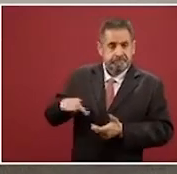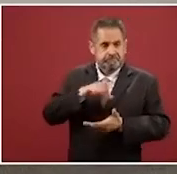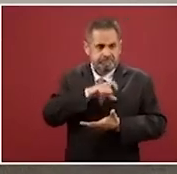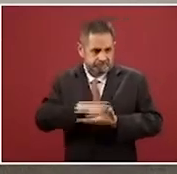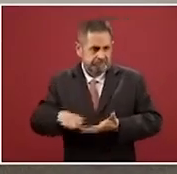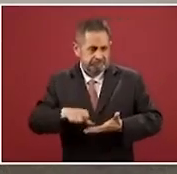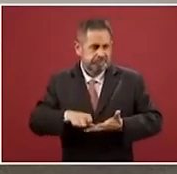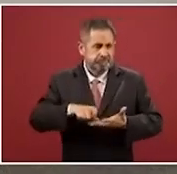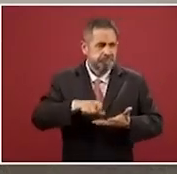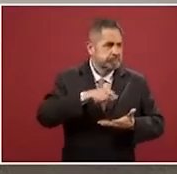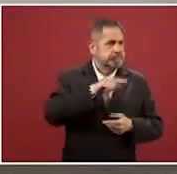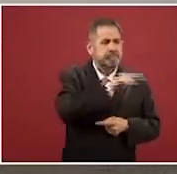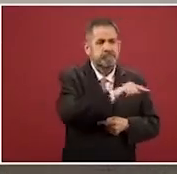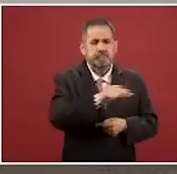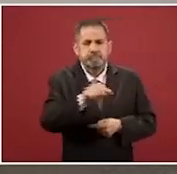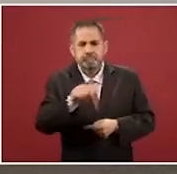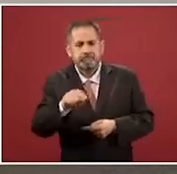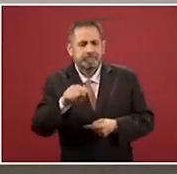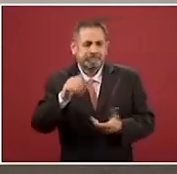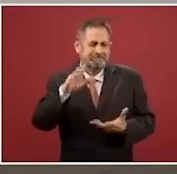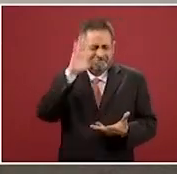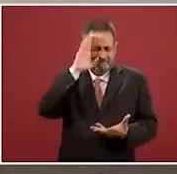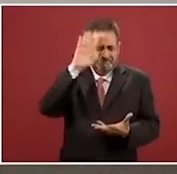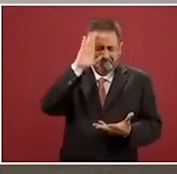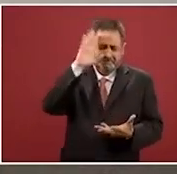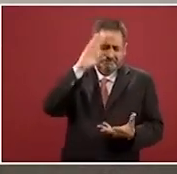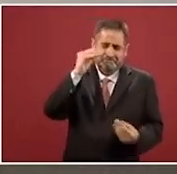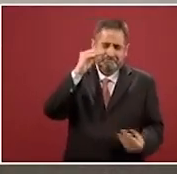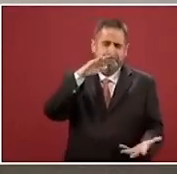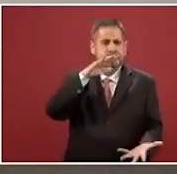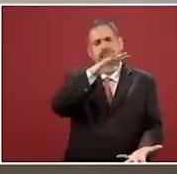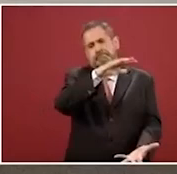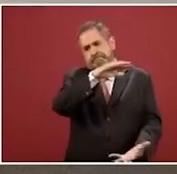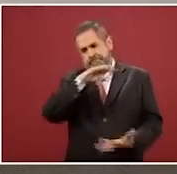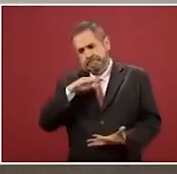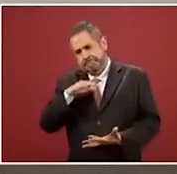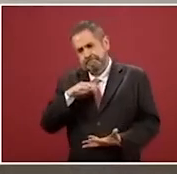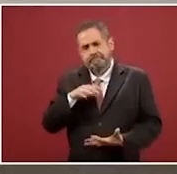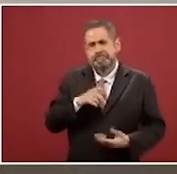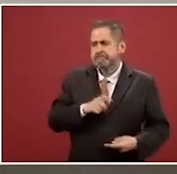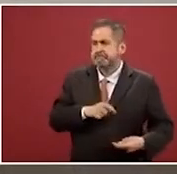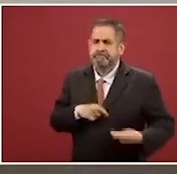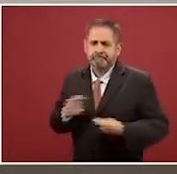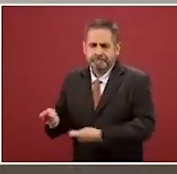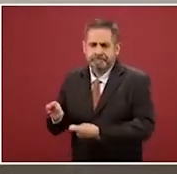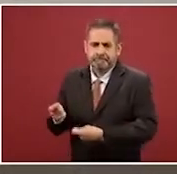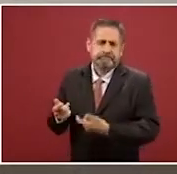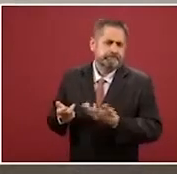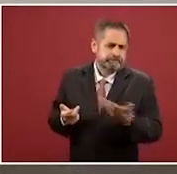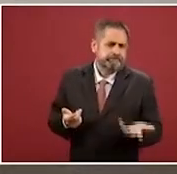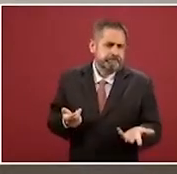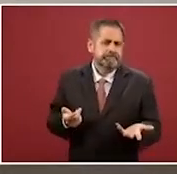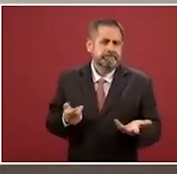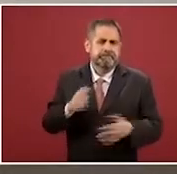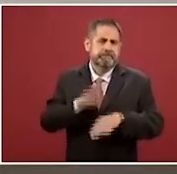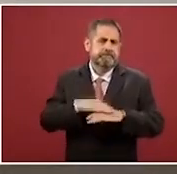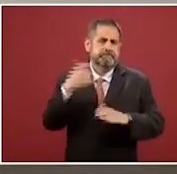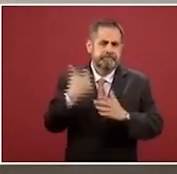común, pues ahí sí se procura tener volumen